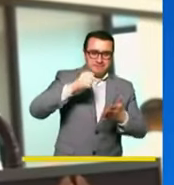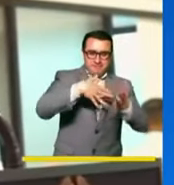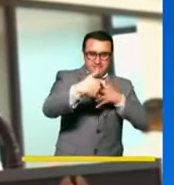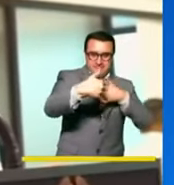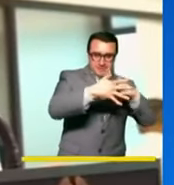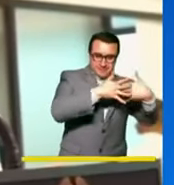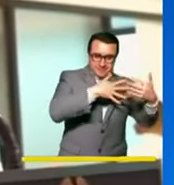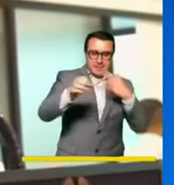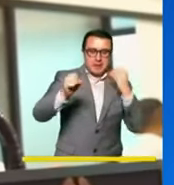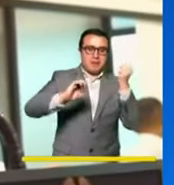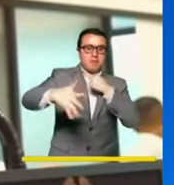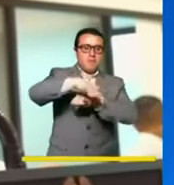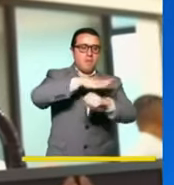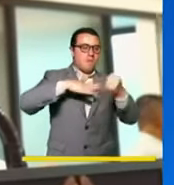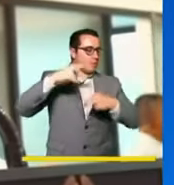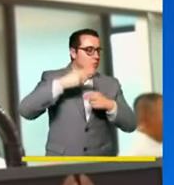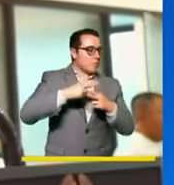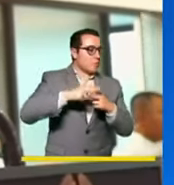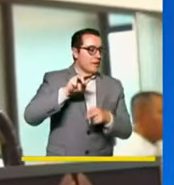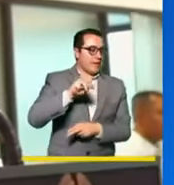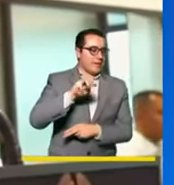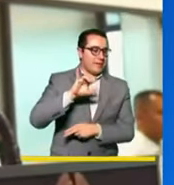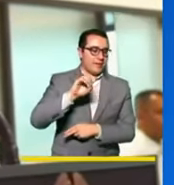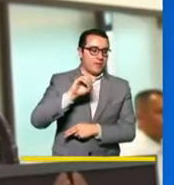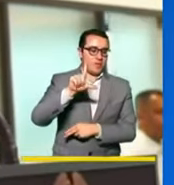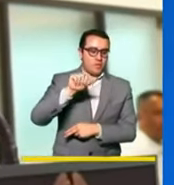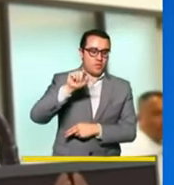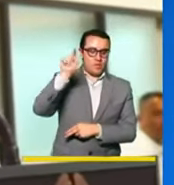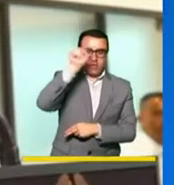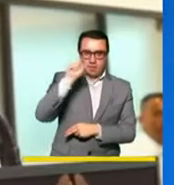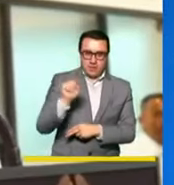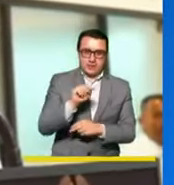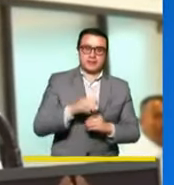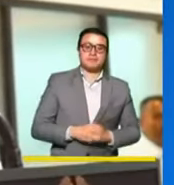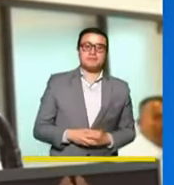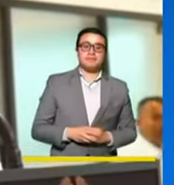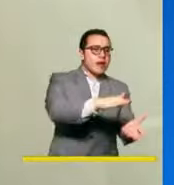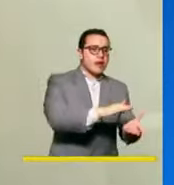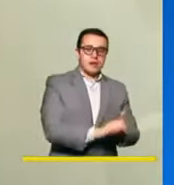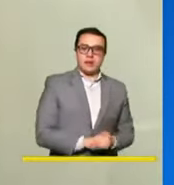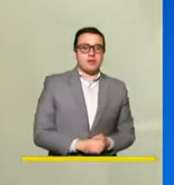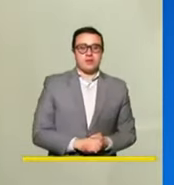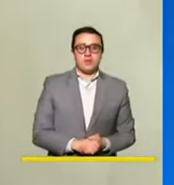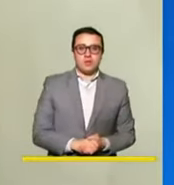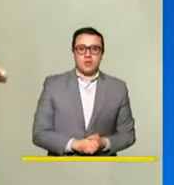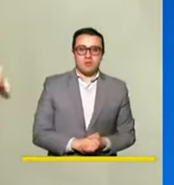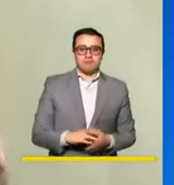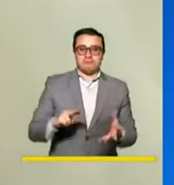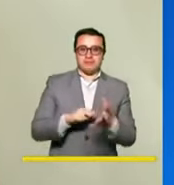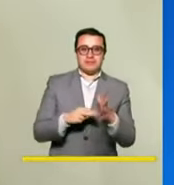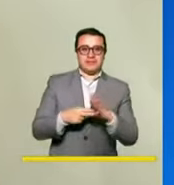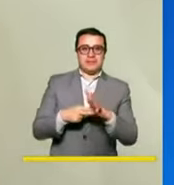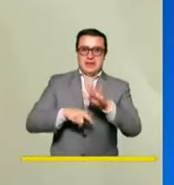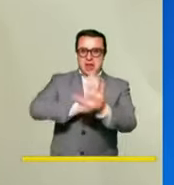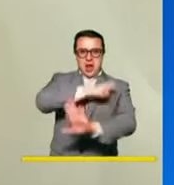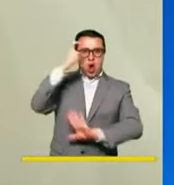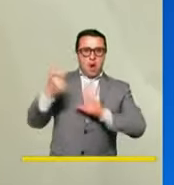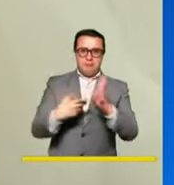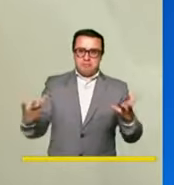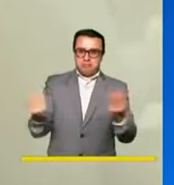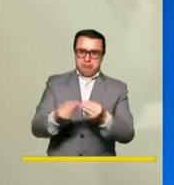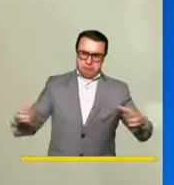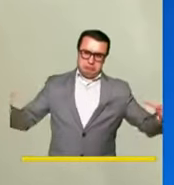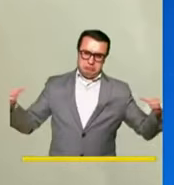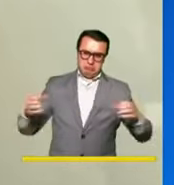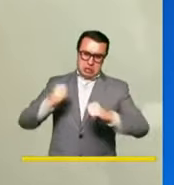gobierno de tramitar a través de un acuerdo nacional las las reformas Pero además andreina hay que señalar una